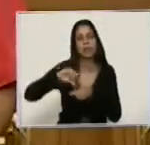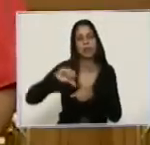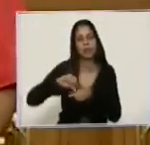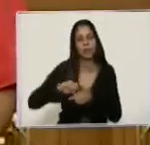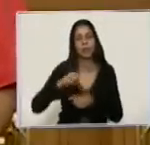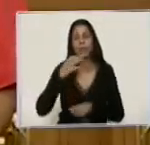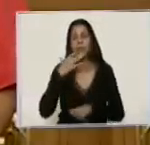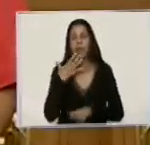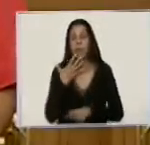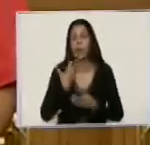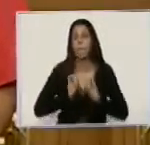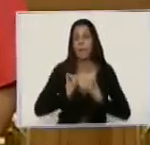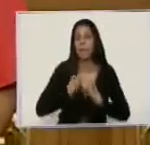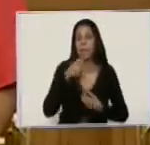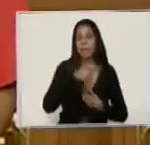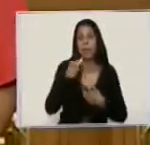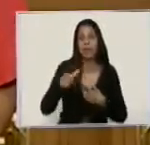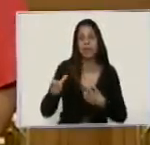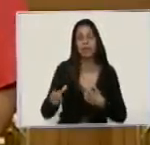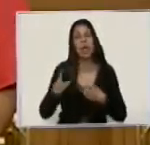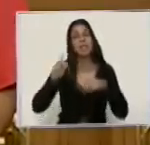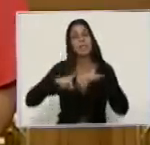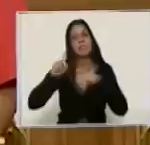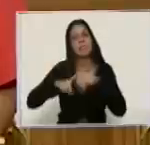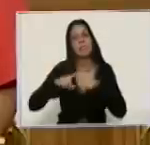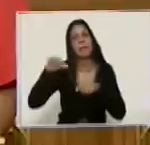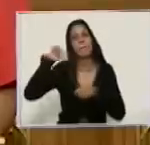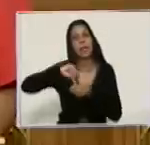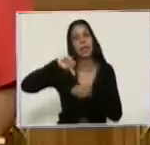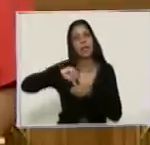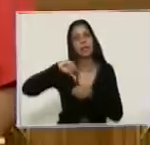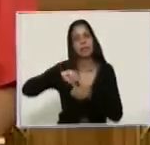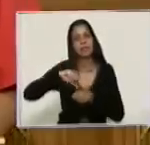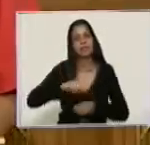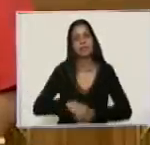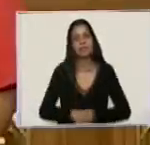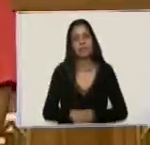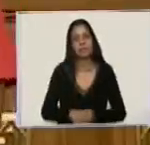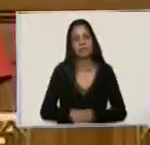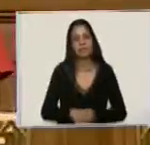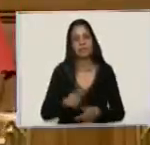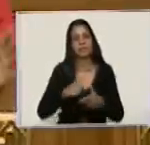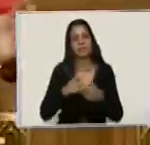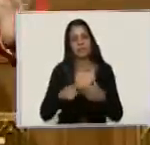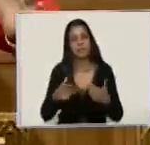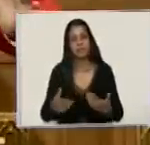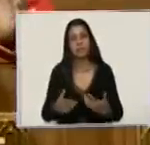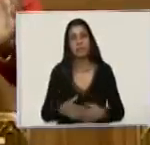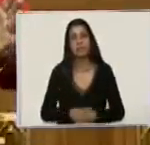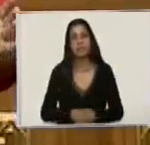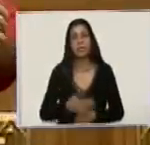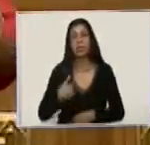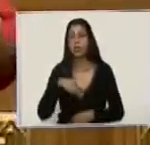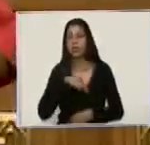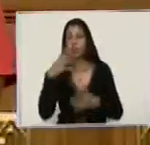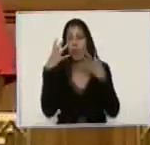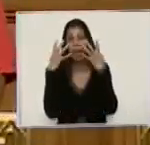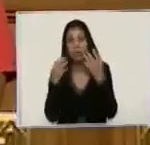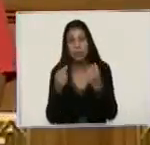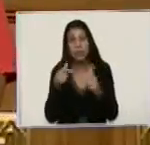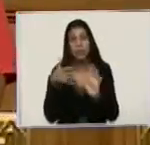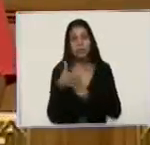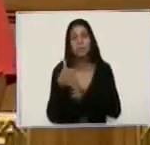El nivel de vida que tenemos depende del petróleo. Es por eso, para que entendamos lo que está pasando,